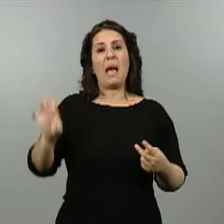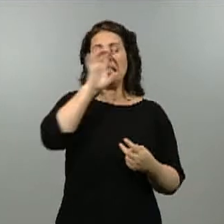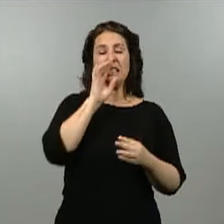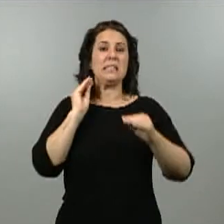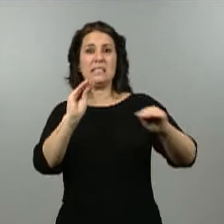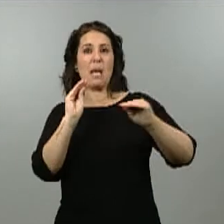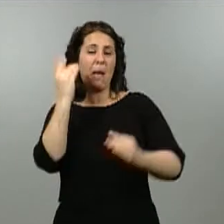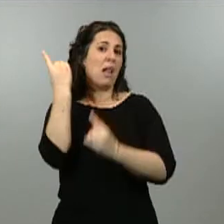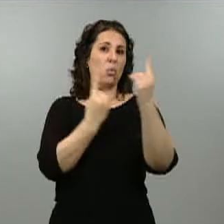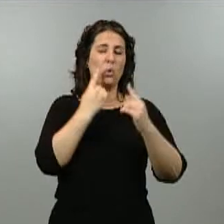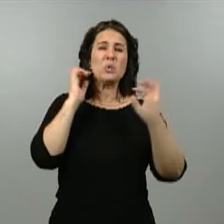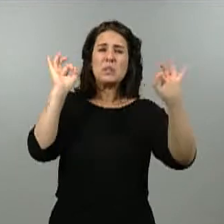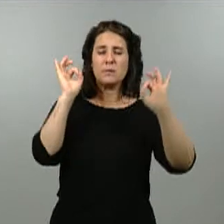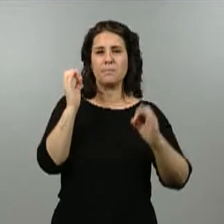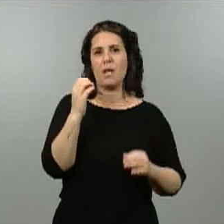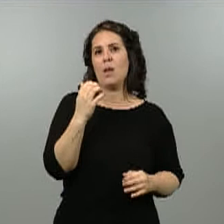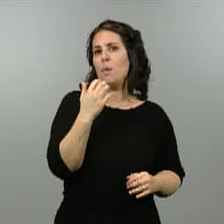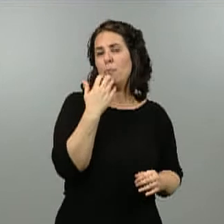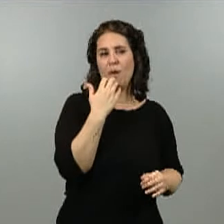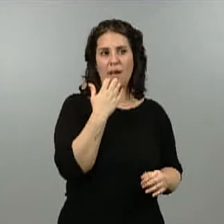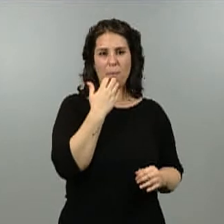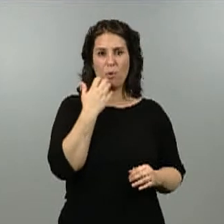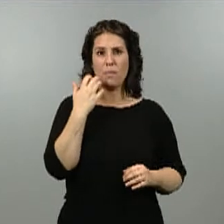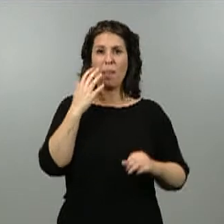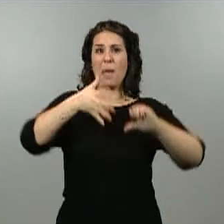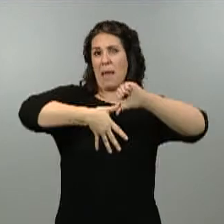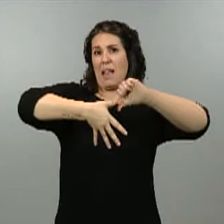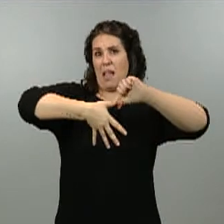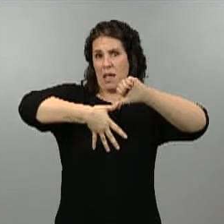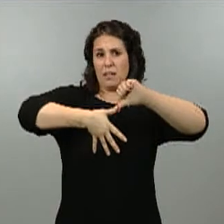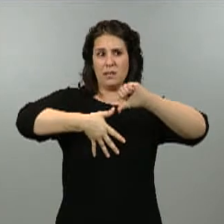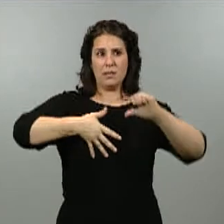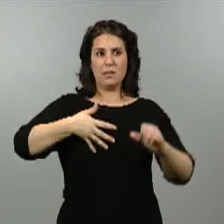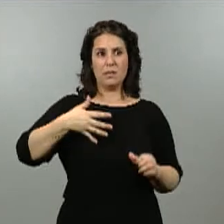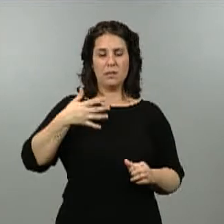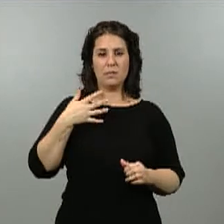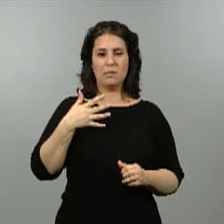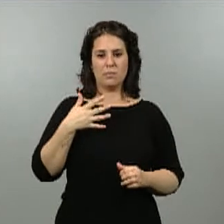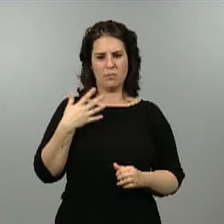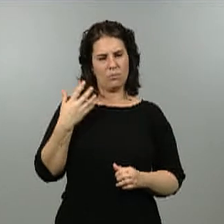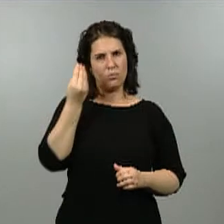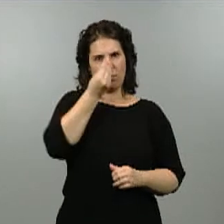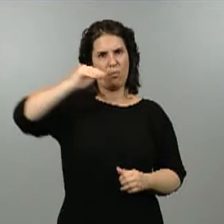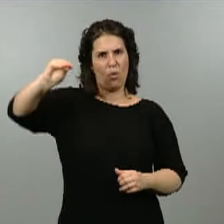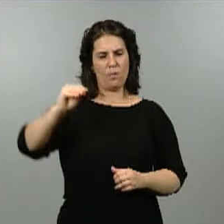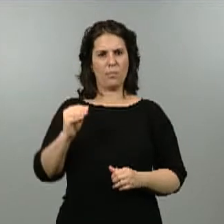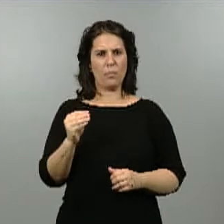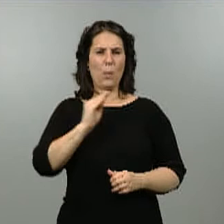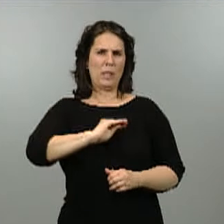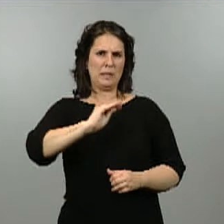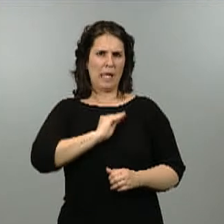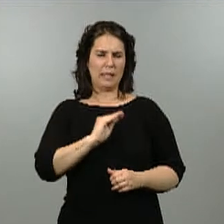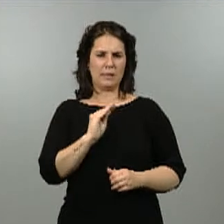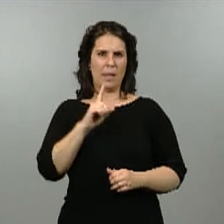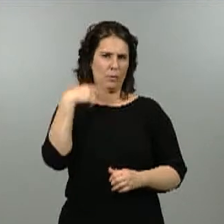En concreto hay varios países de América Latina que están teniendo incrementos muy importantes, ahora los mencionaremos. Tenemos luego países, por ejemplo,